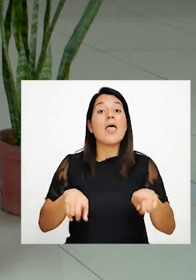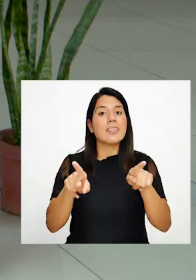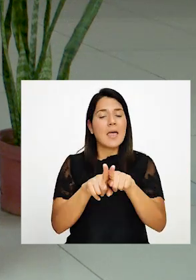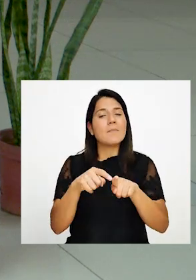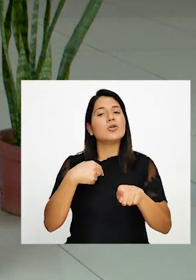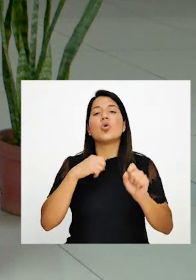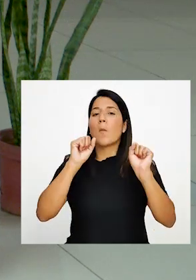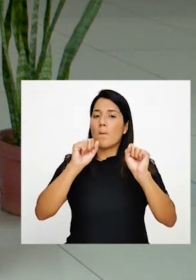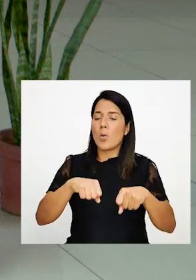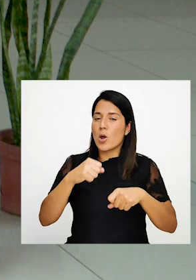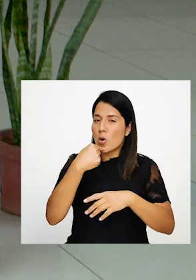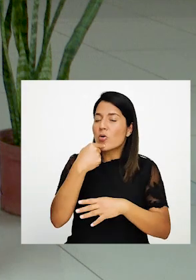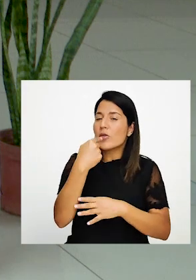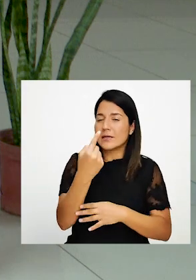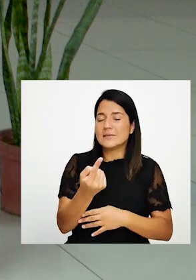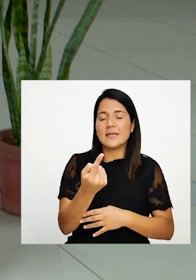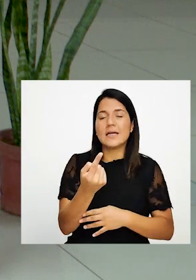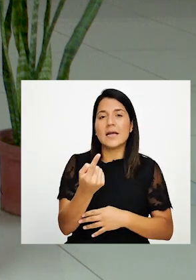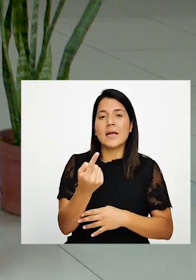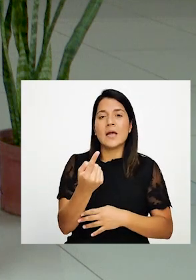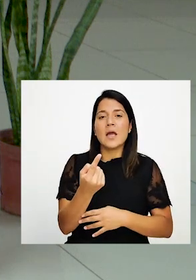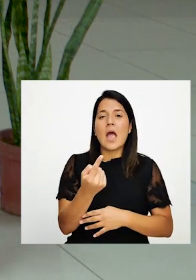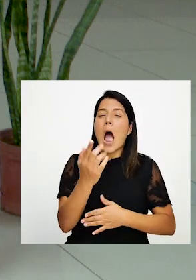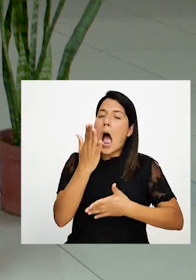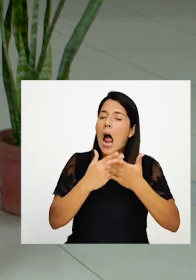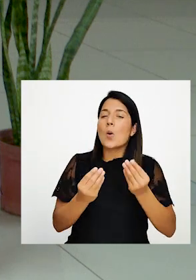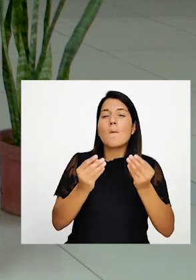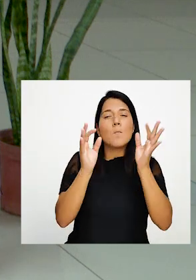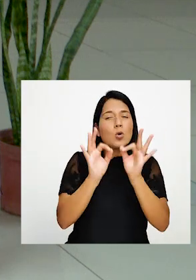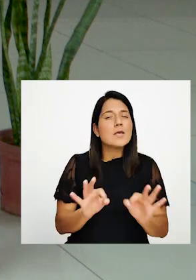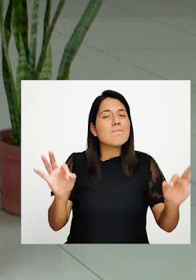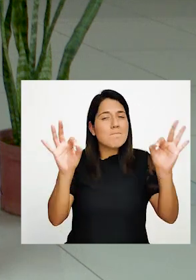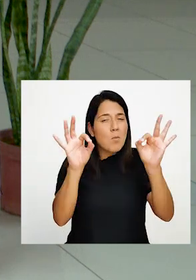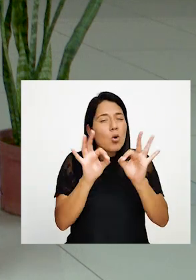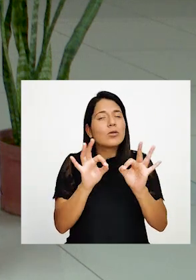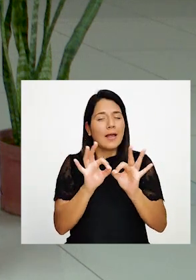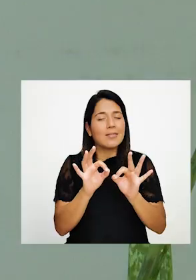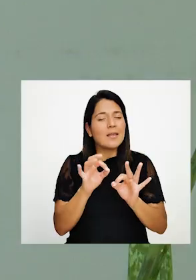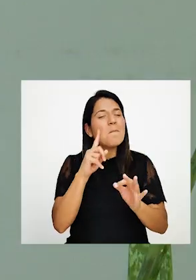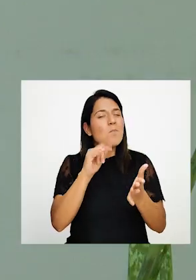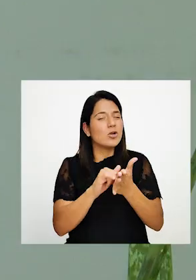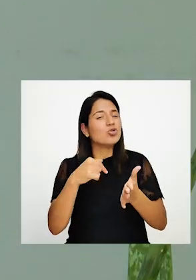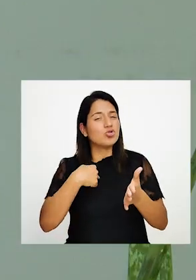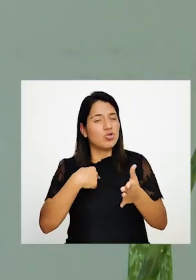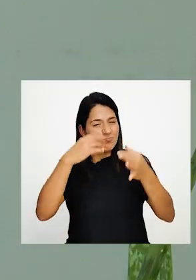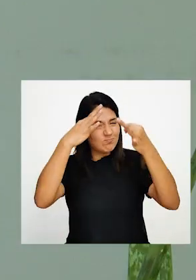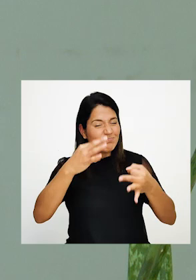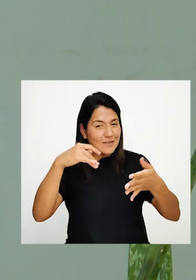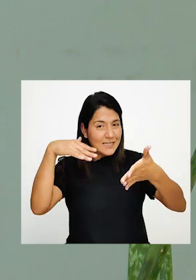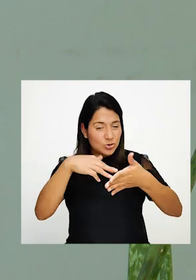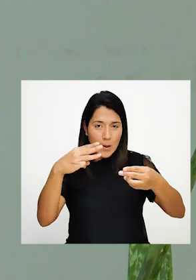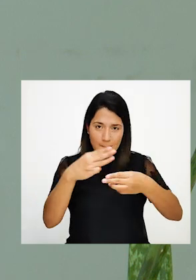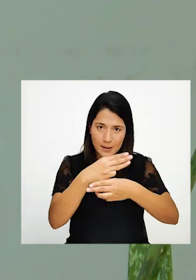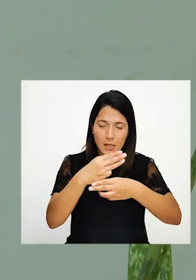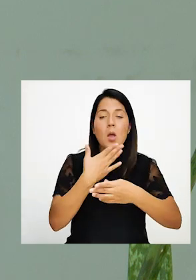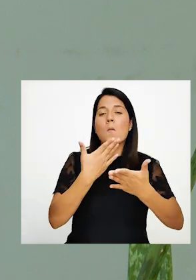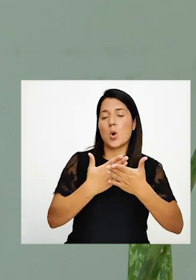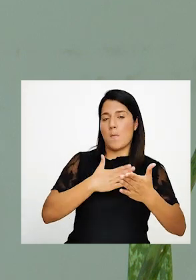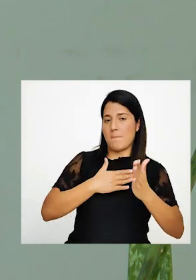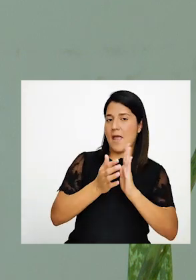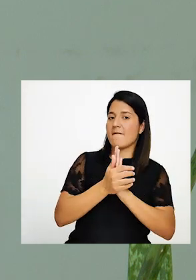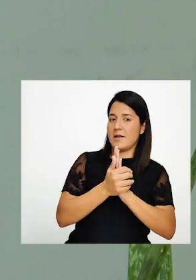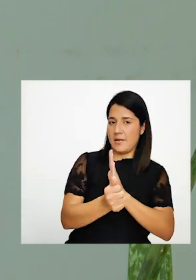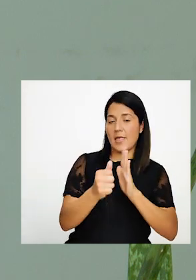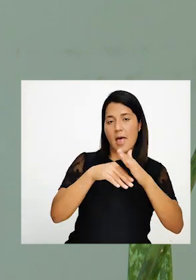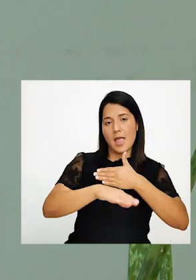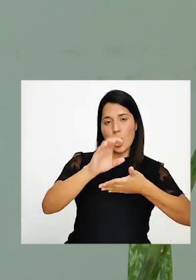podría decir que hubo una cuestión importante que me invitó a estudiar matemáticas, que era, bueno, la habilidad que tenía para ella en el